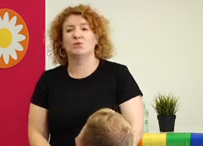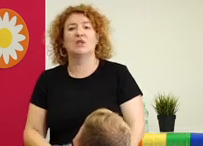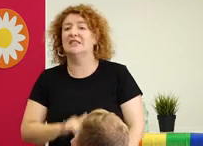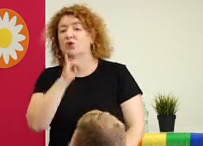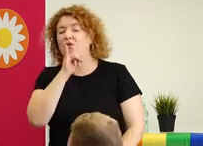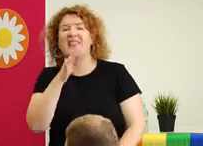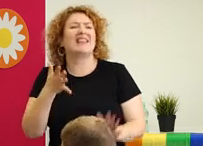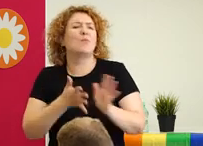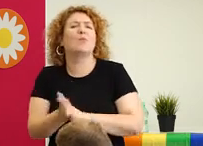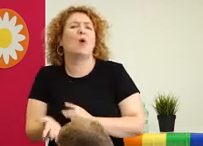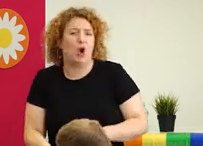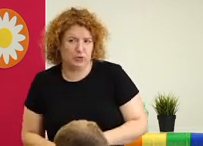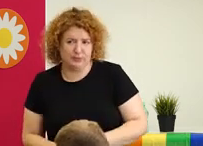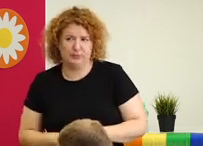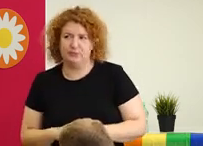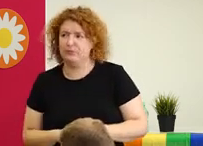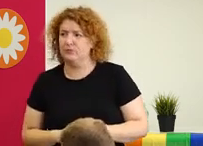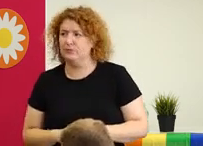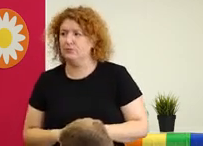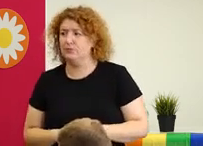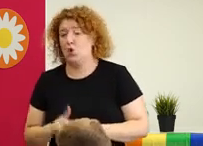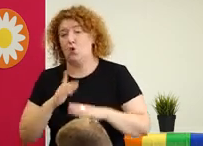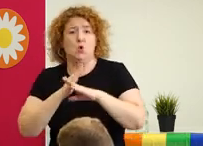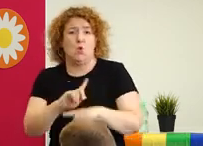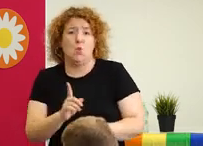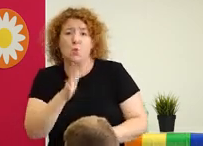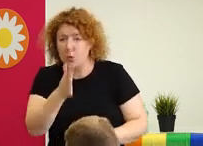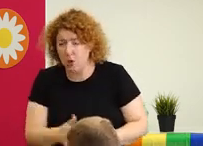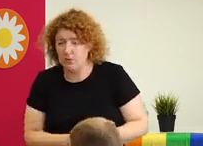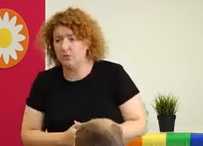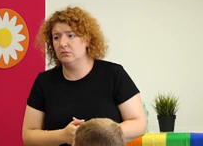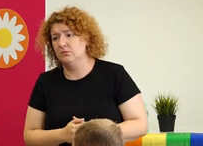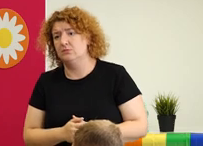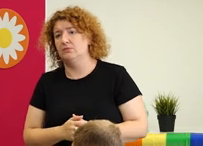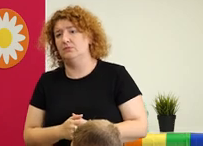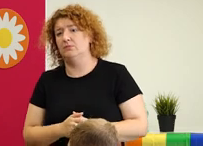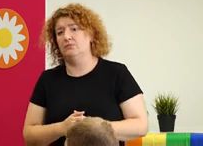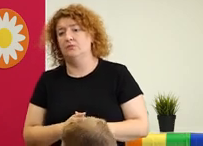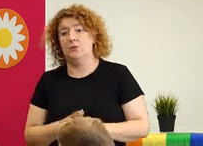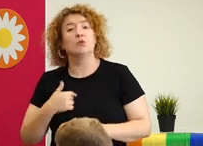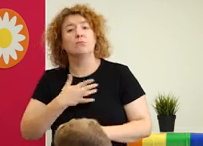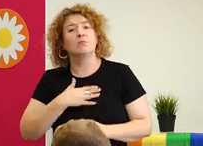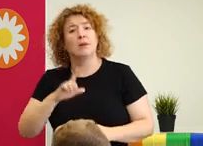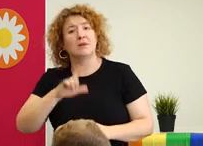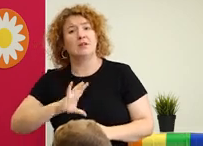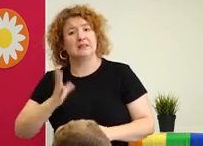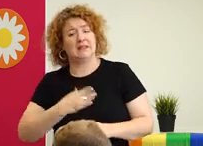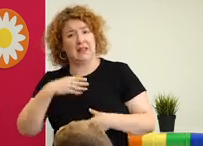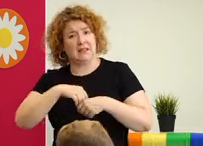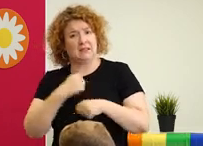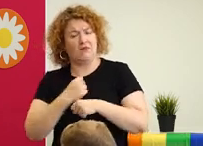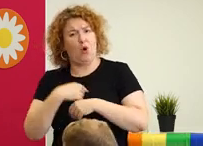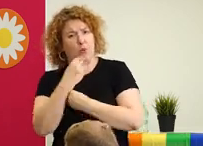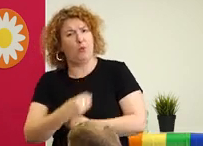Insuficiente, compañeros y compañeras, porque más nos gustaría a las personas trans que nos protegieran en los centros de